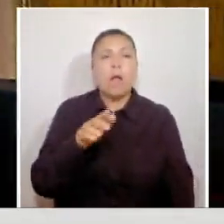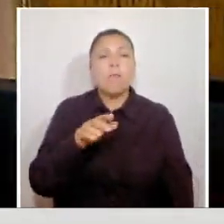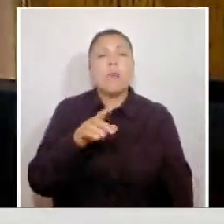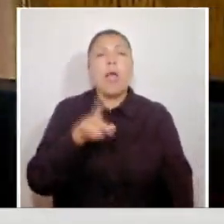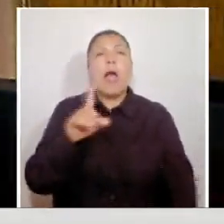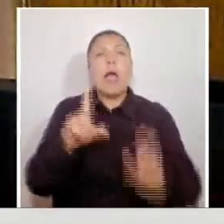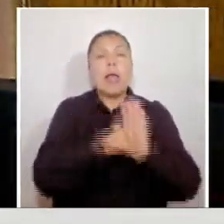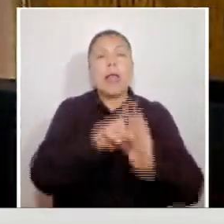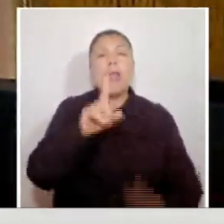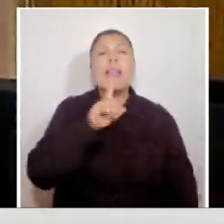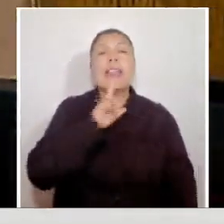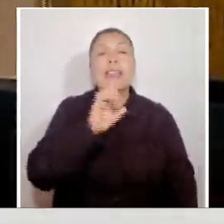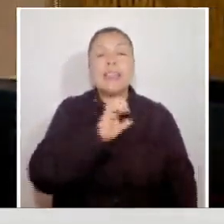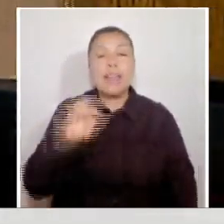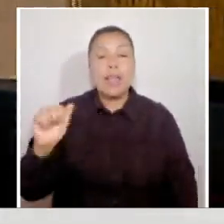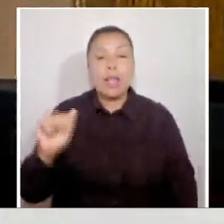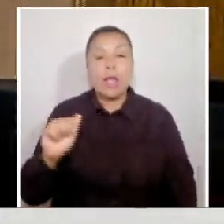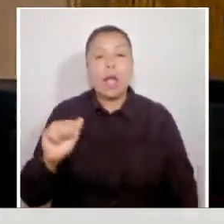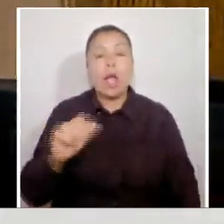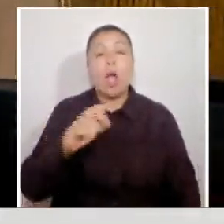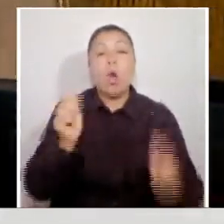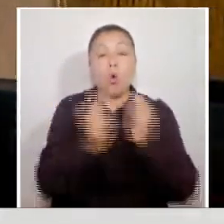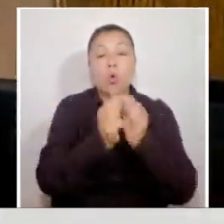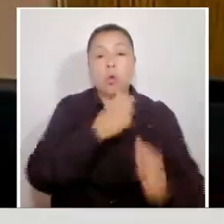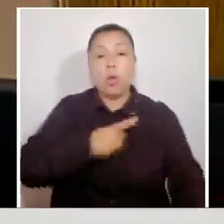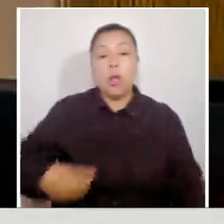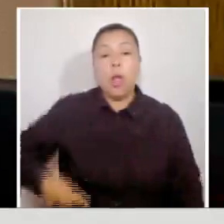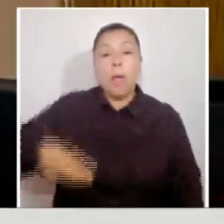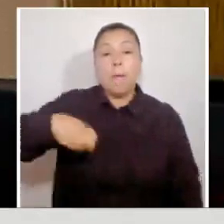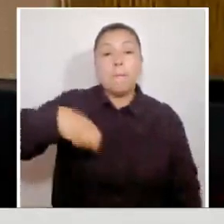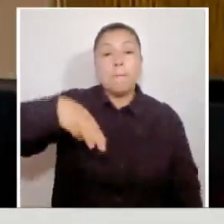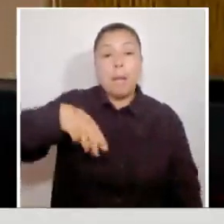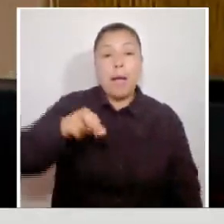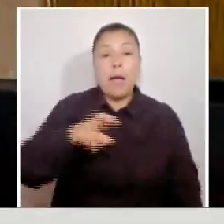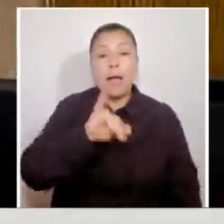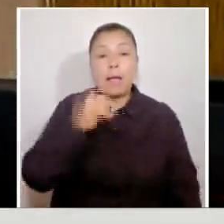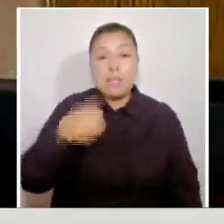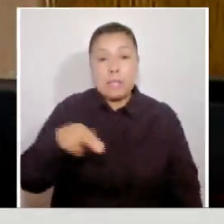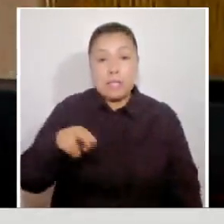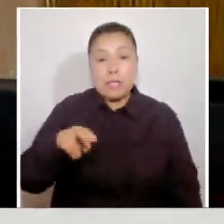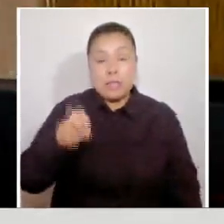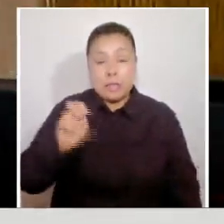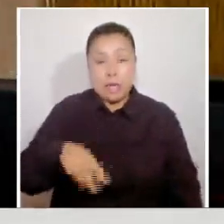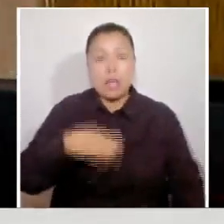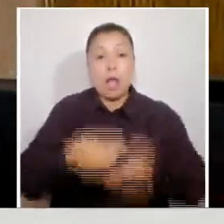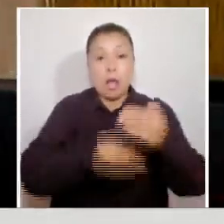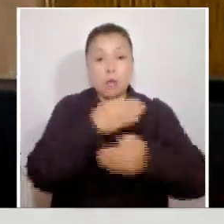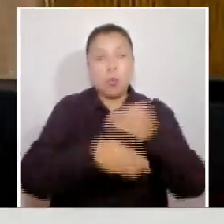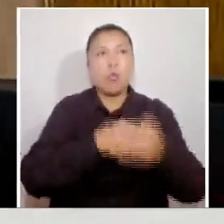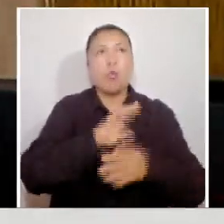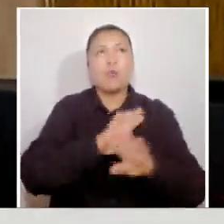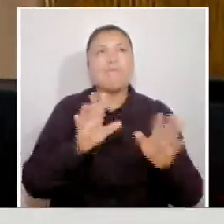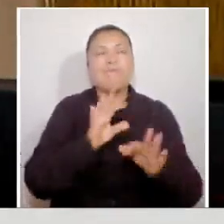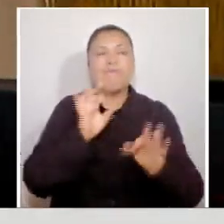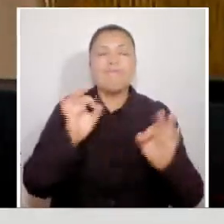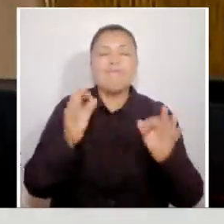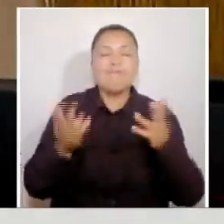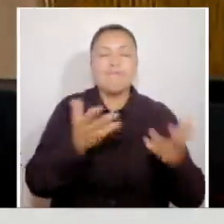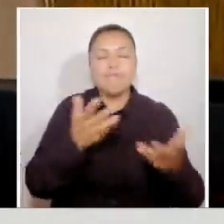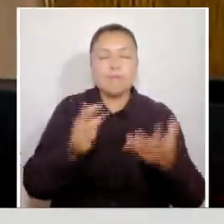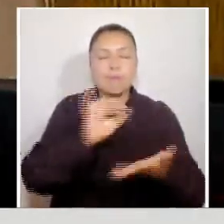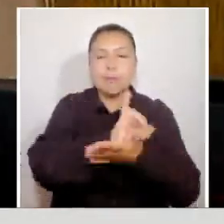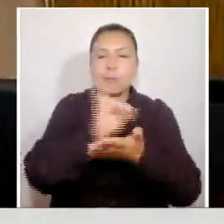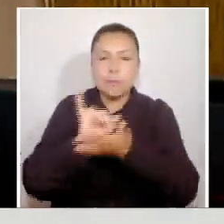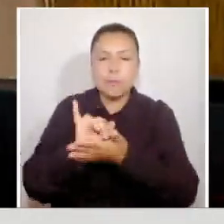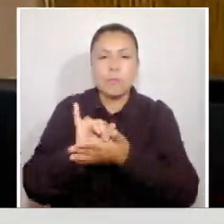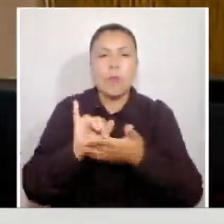aquí la diputada junto a la diputada marzana hemos avanzado y que finalmente a veces no baja a través de la institucionalidad sea